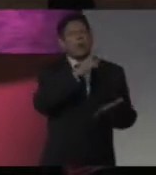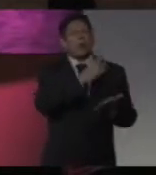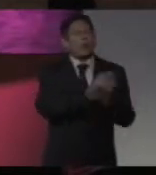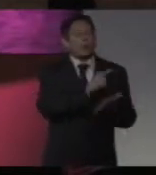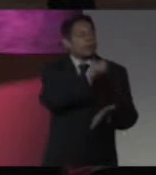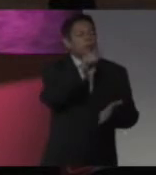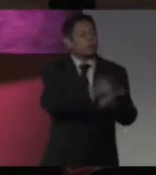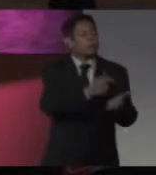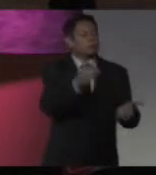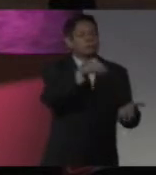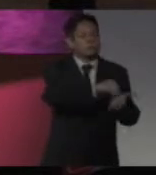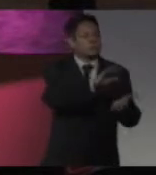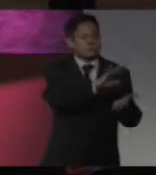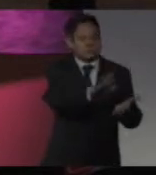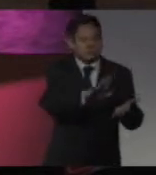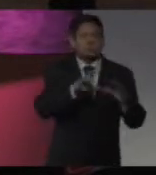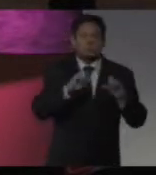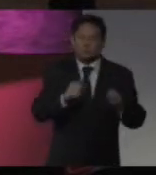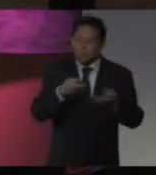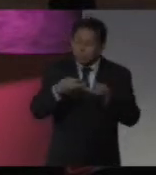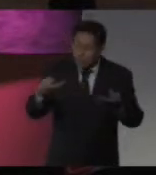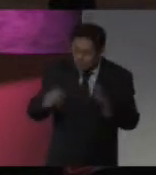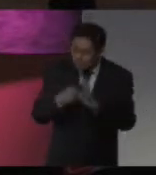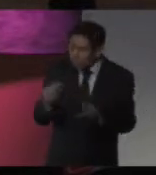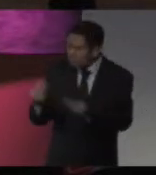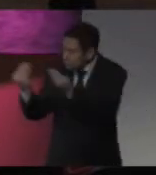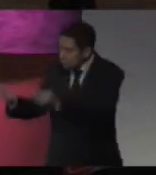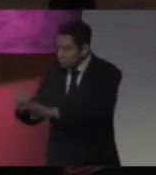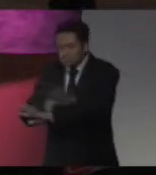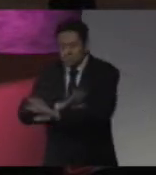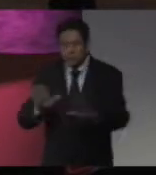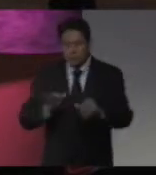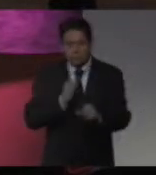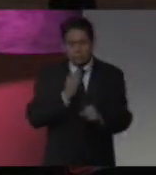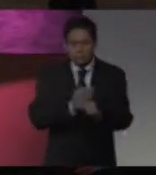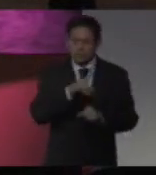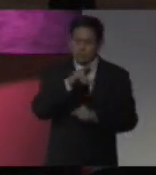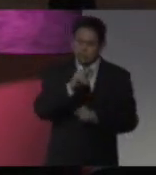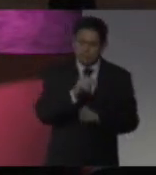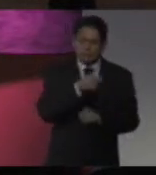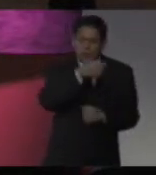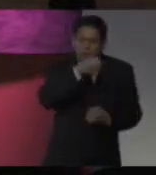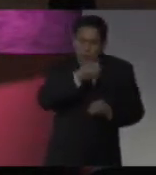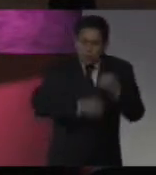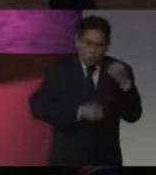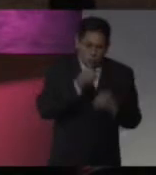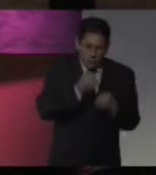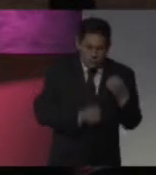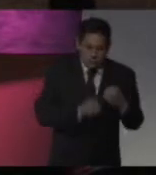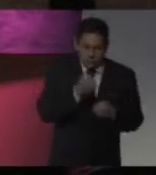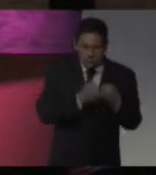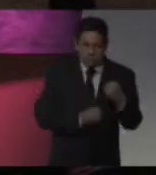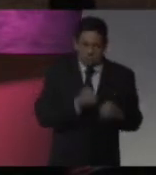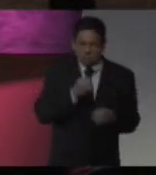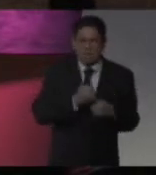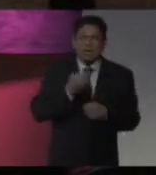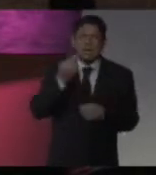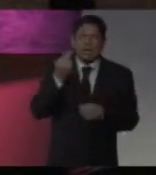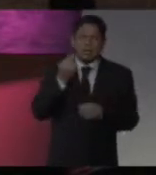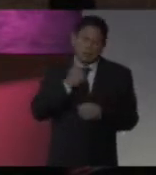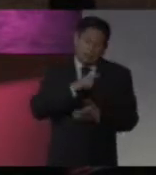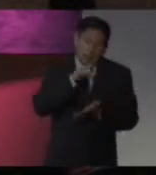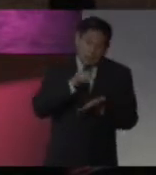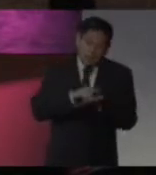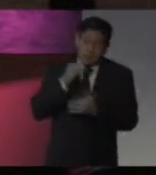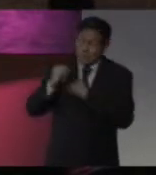reconocimiento. No se puede solo centrar los jueces cuando resuelvan en los instrumentos internacionales de protección